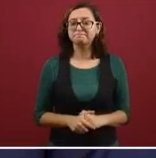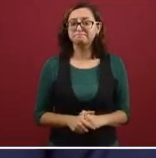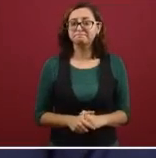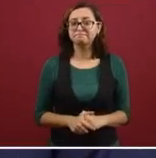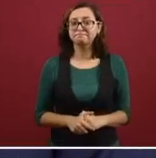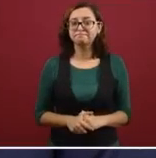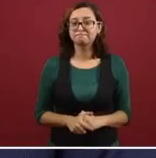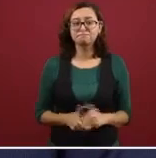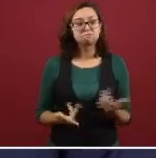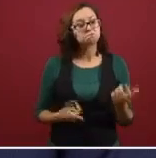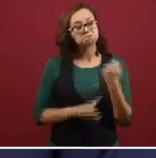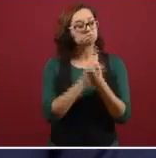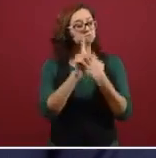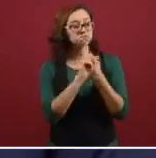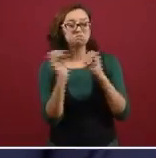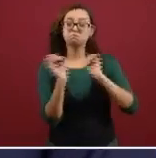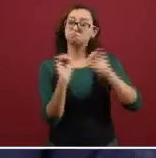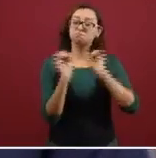No había ningún problema.